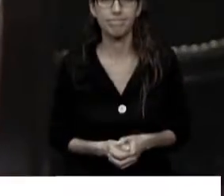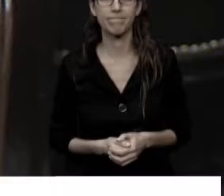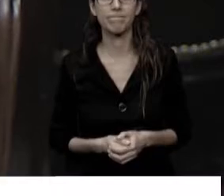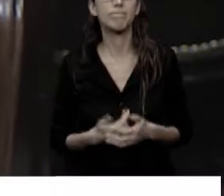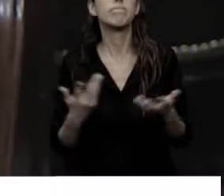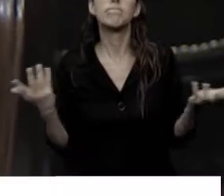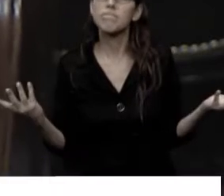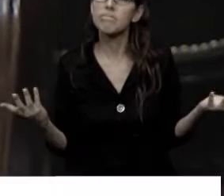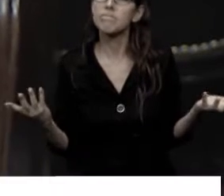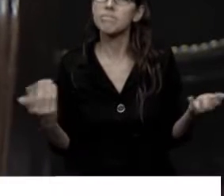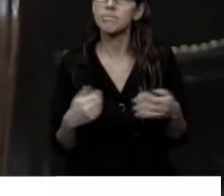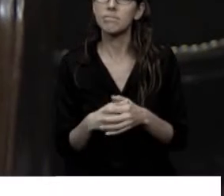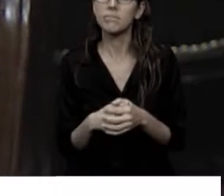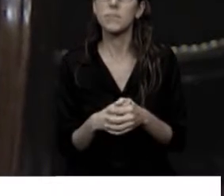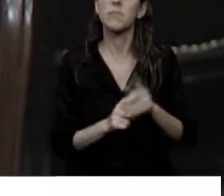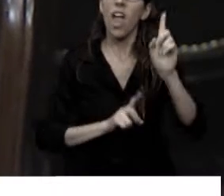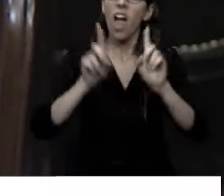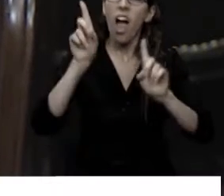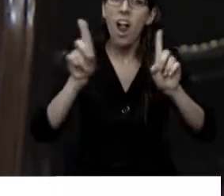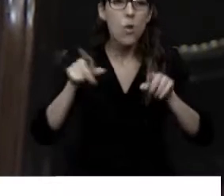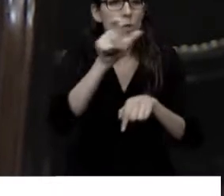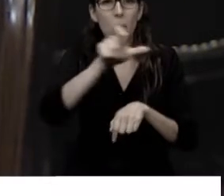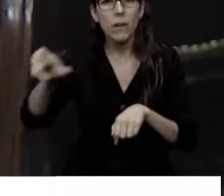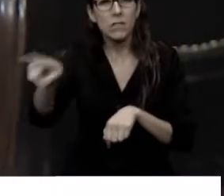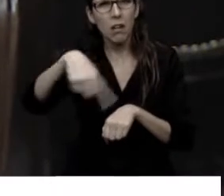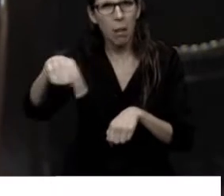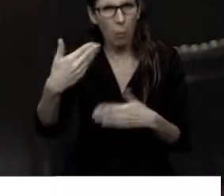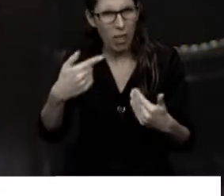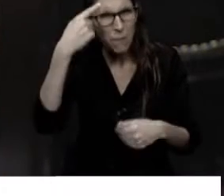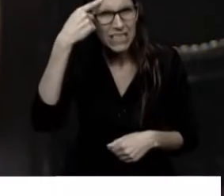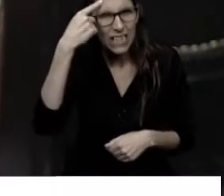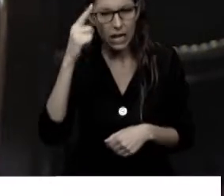¿Acaso alguien puede creer que quienes